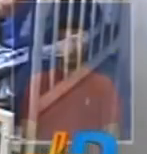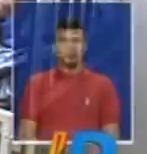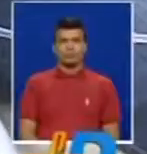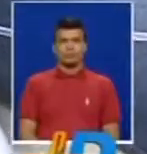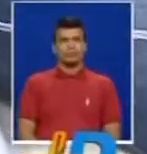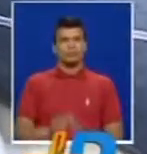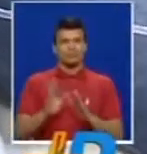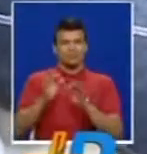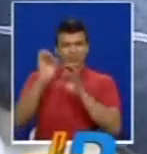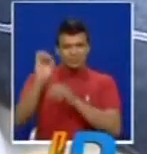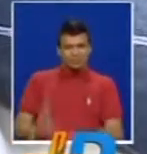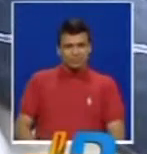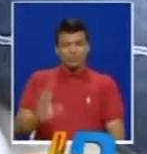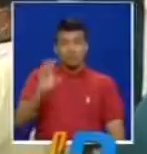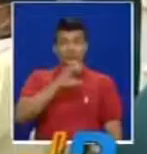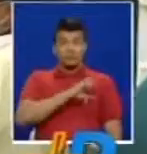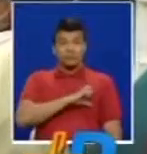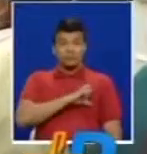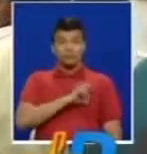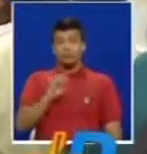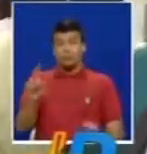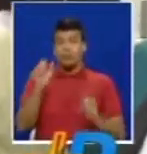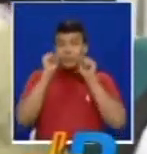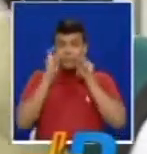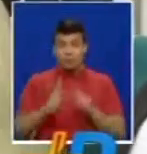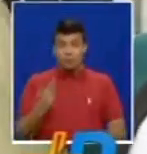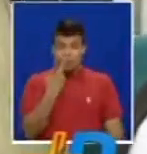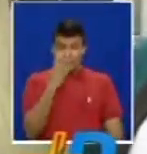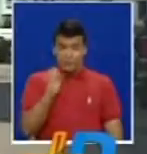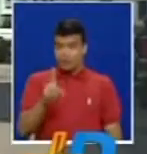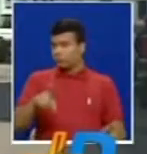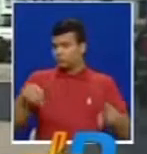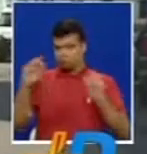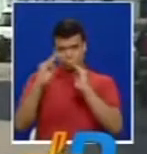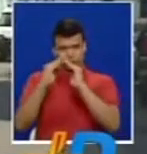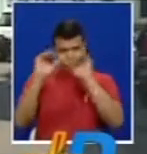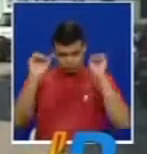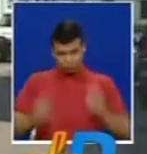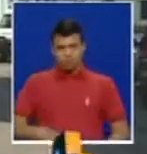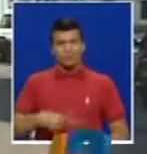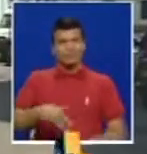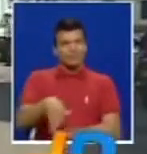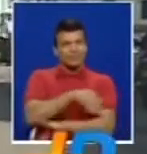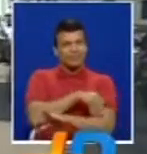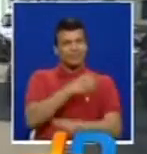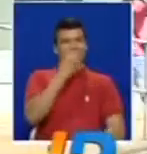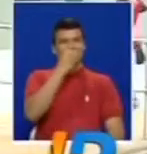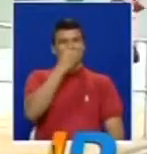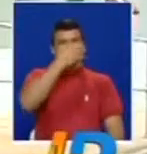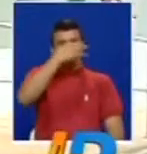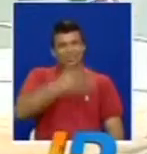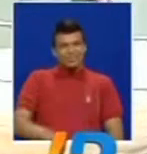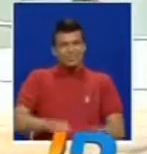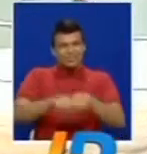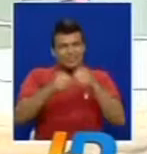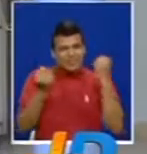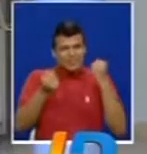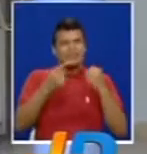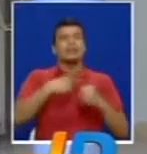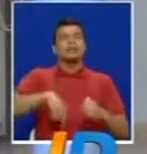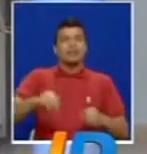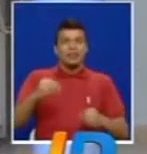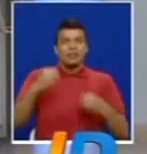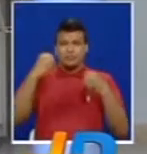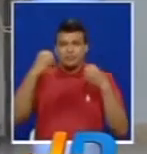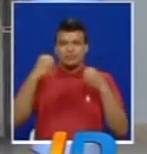En Santander de Quilichao fueron dados de alta los más de 20 pacientes que ingresaron al Hospital Francisco de Paula, Santander, con síntomas de intoxicación luego